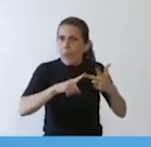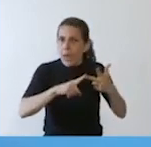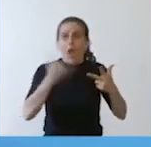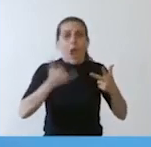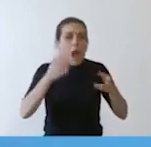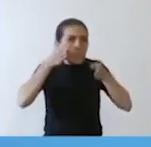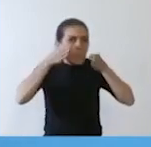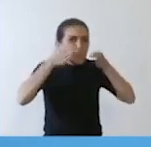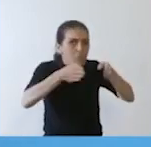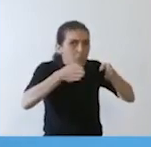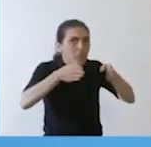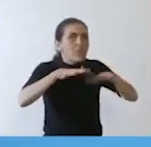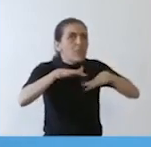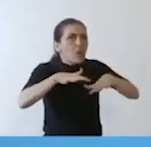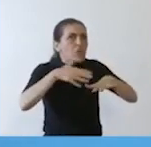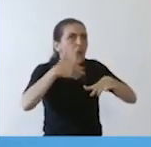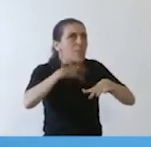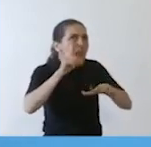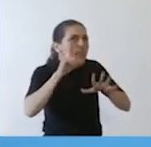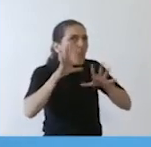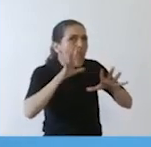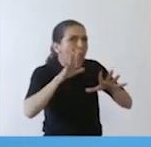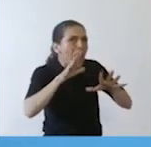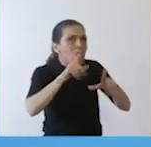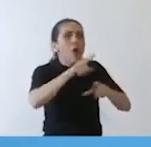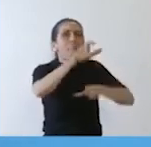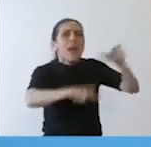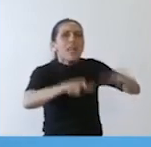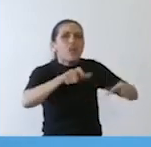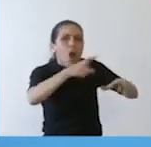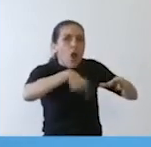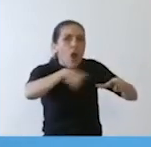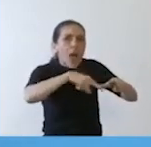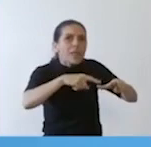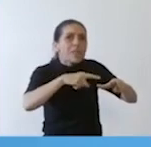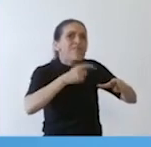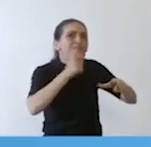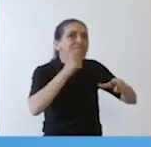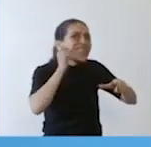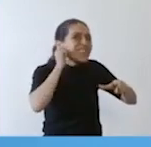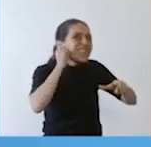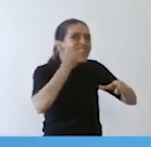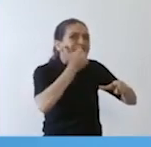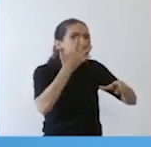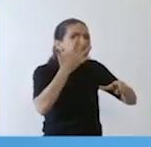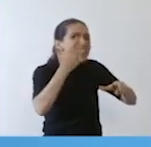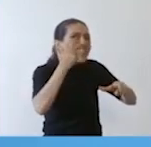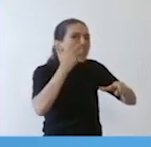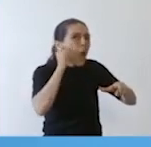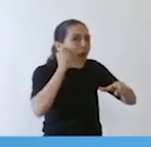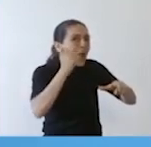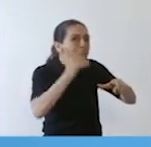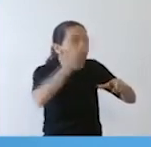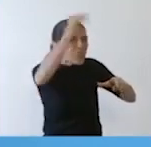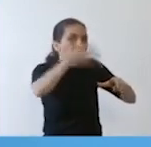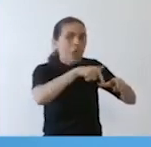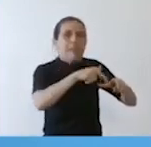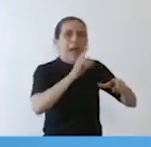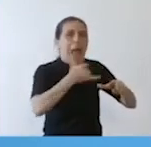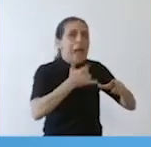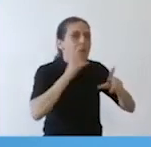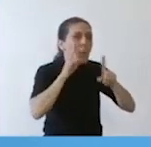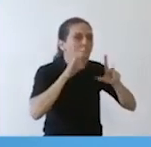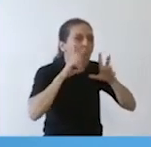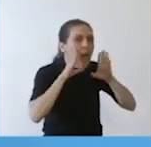la situación de mayor riesgo en una población particular que son los mayores de 65 años, fundamentalmente con lo que